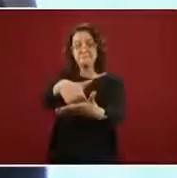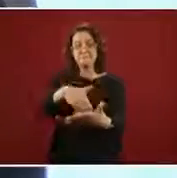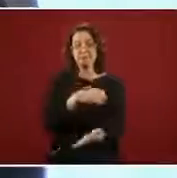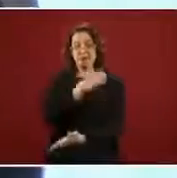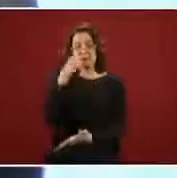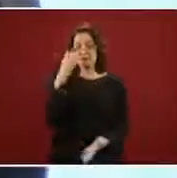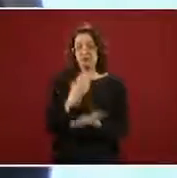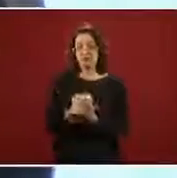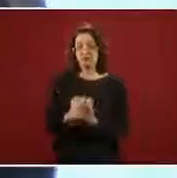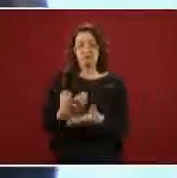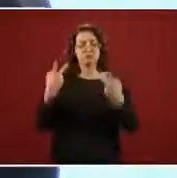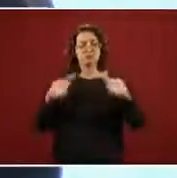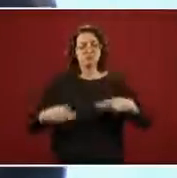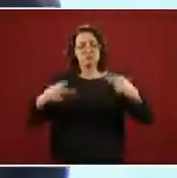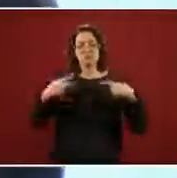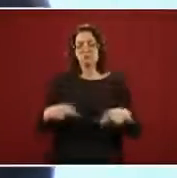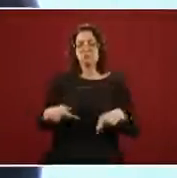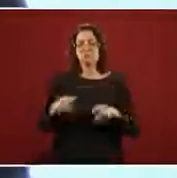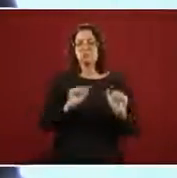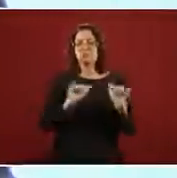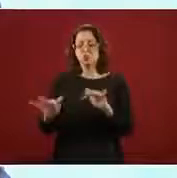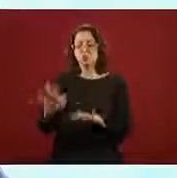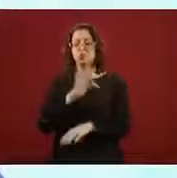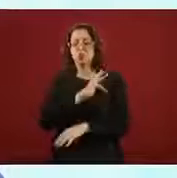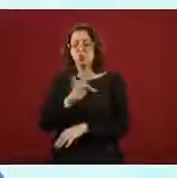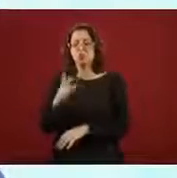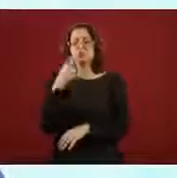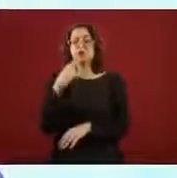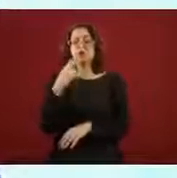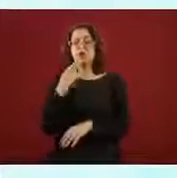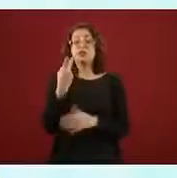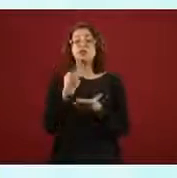para toda la población, y tren de carga.